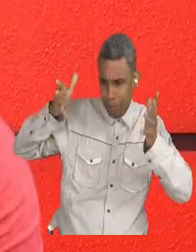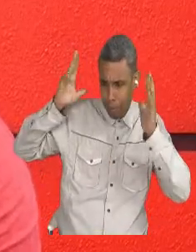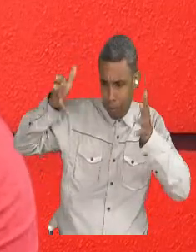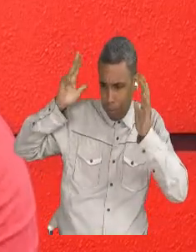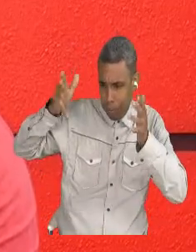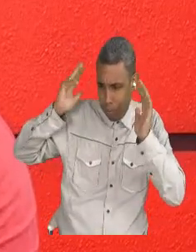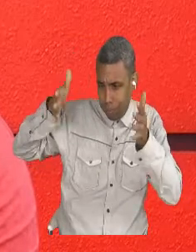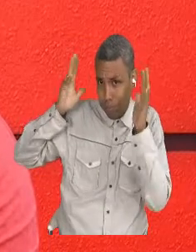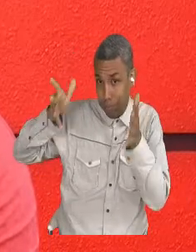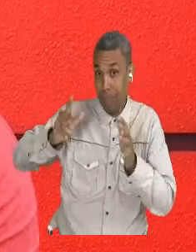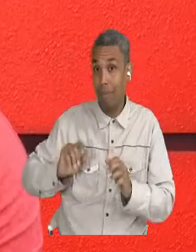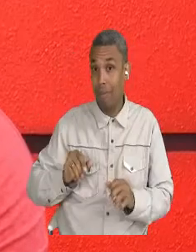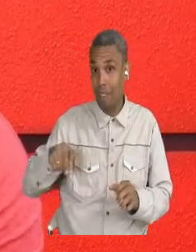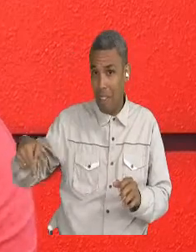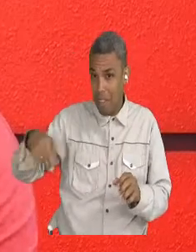control,